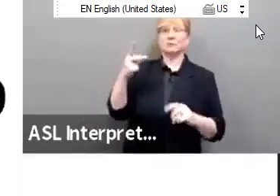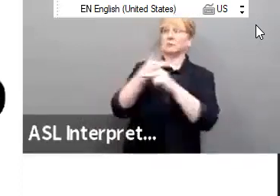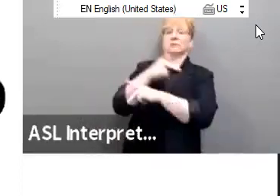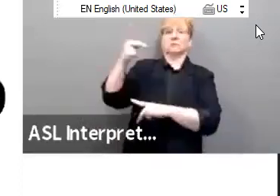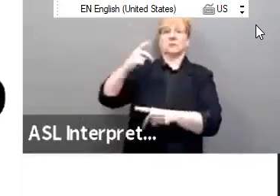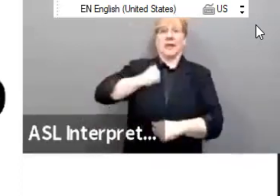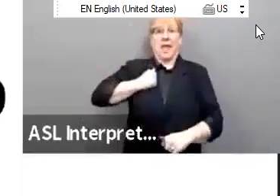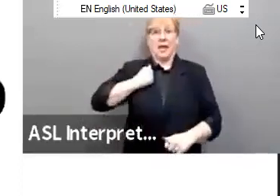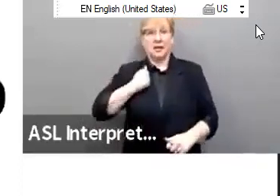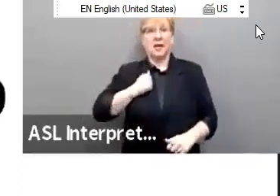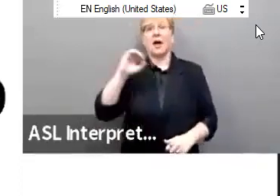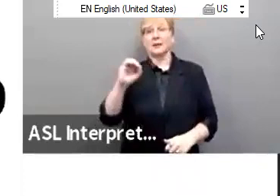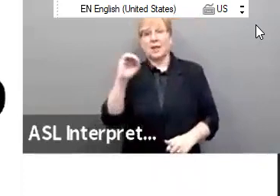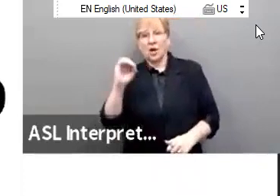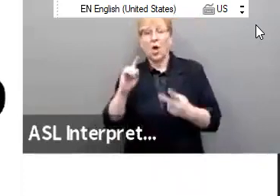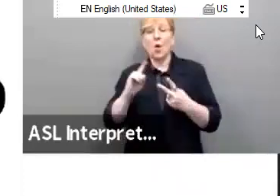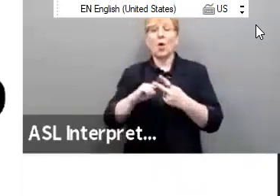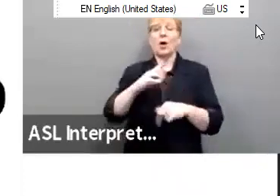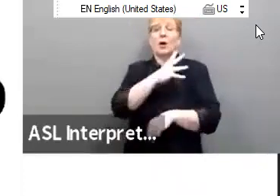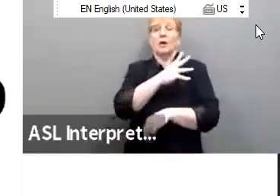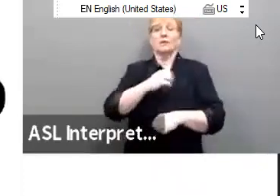contagiosa y ahora